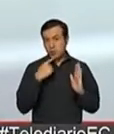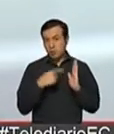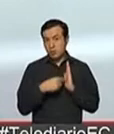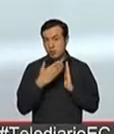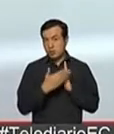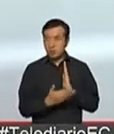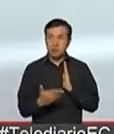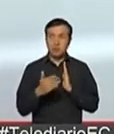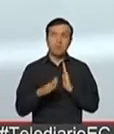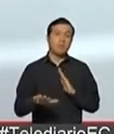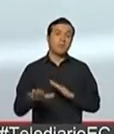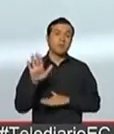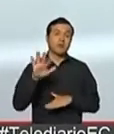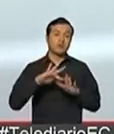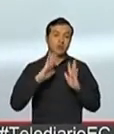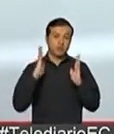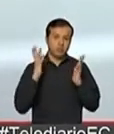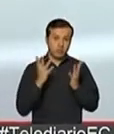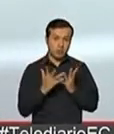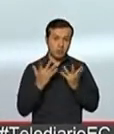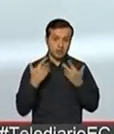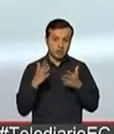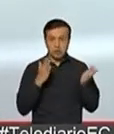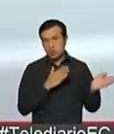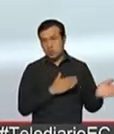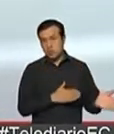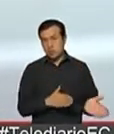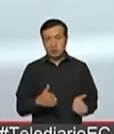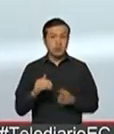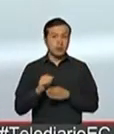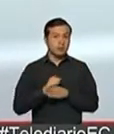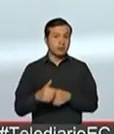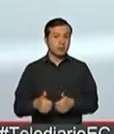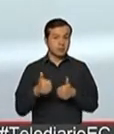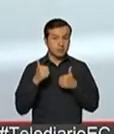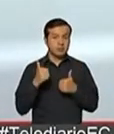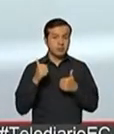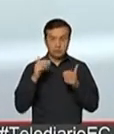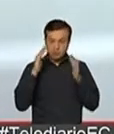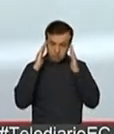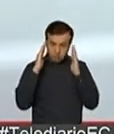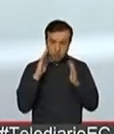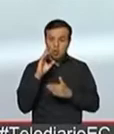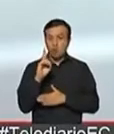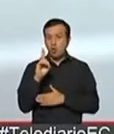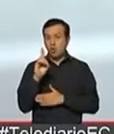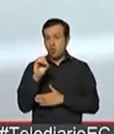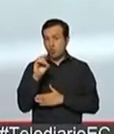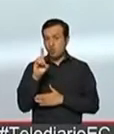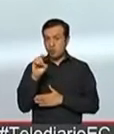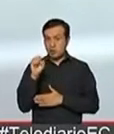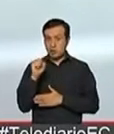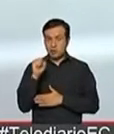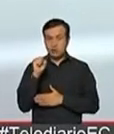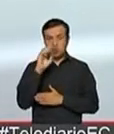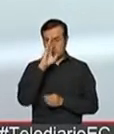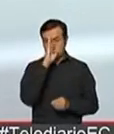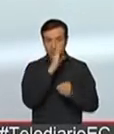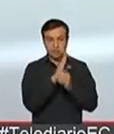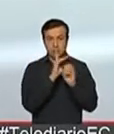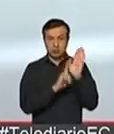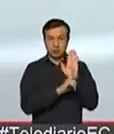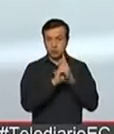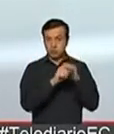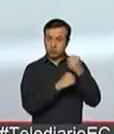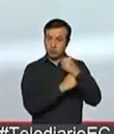ejemplo, Pacto Global genera unas políticas de buenas prácticas para cumplir con los ODS, con los Objetivos de Desarrollo Sostenibles, en